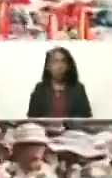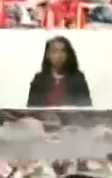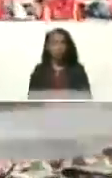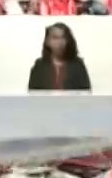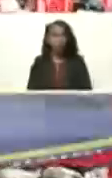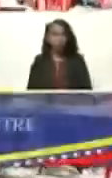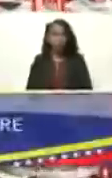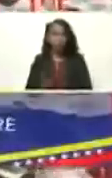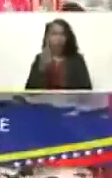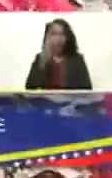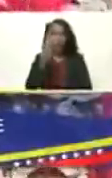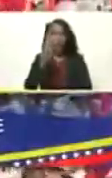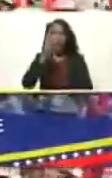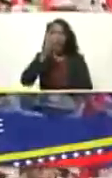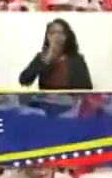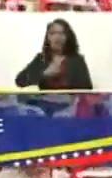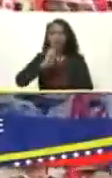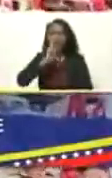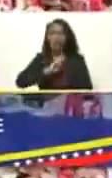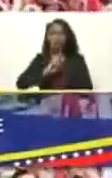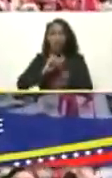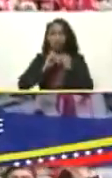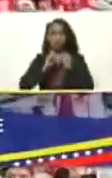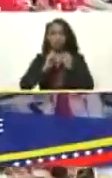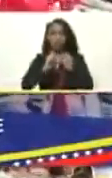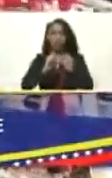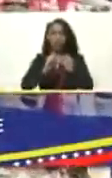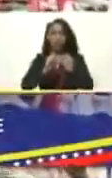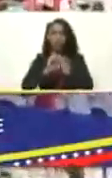La R de la resistencia permanente,